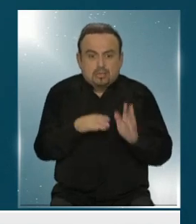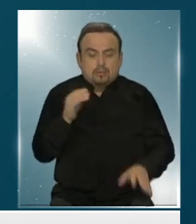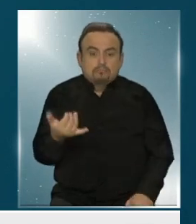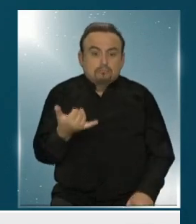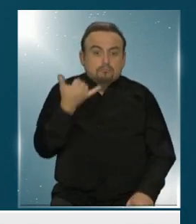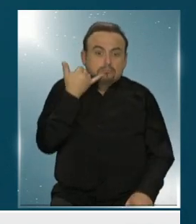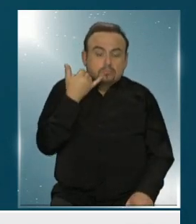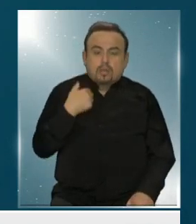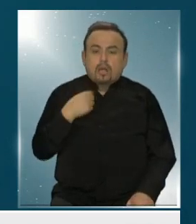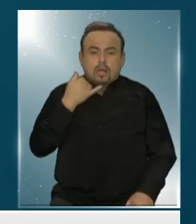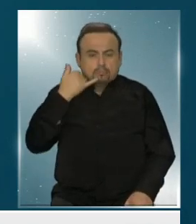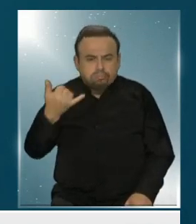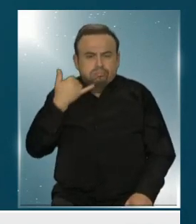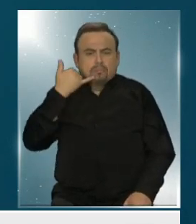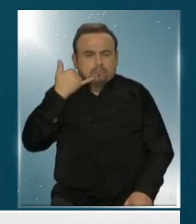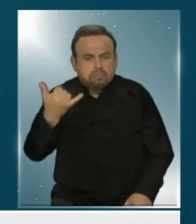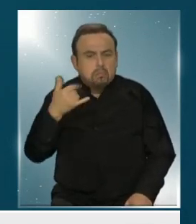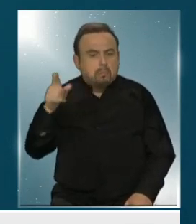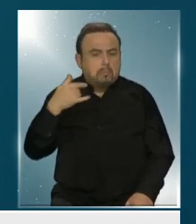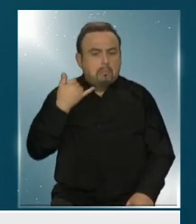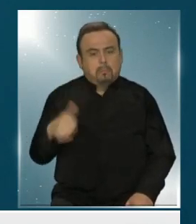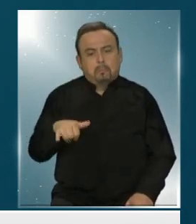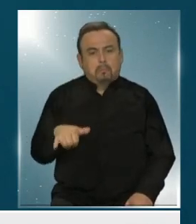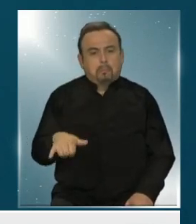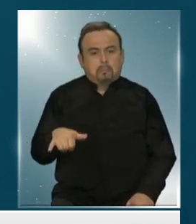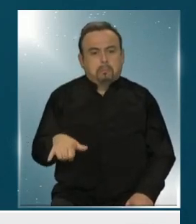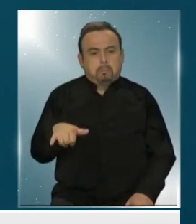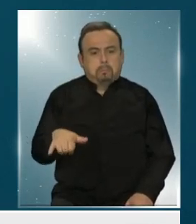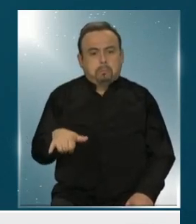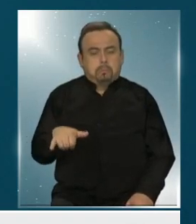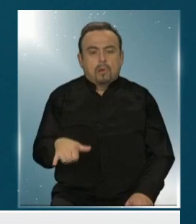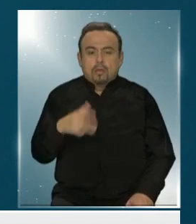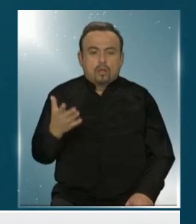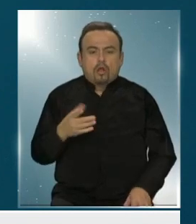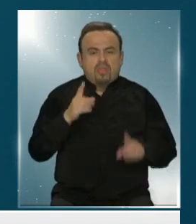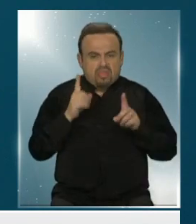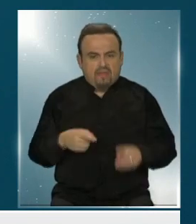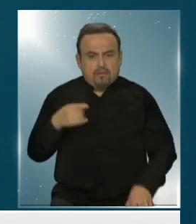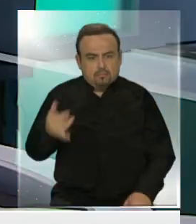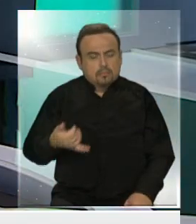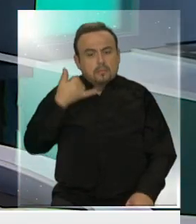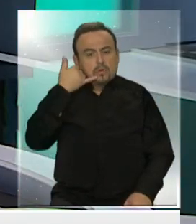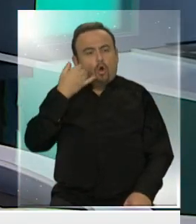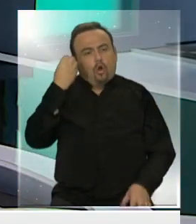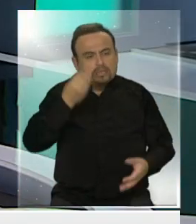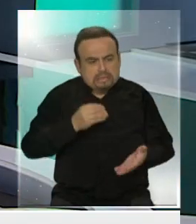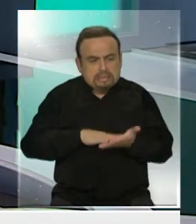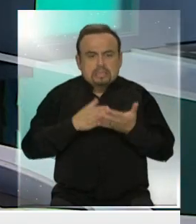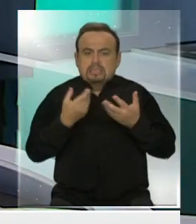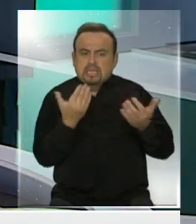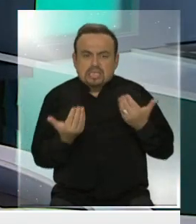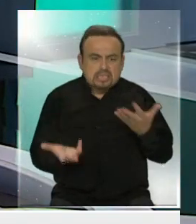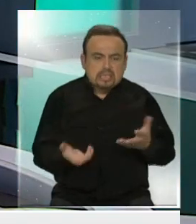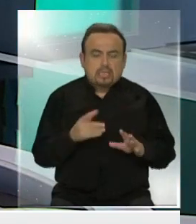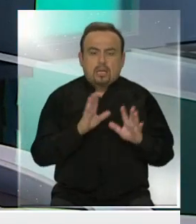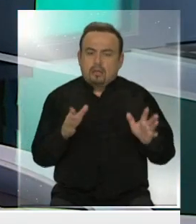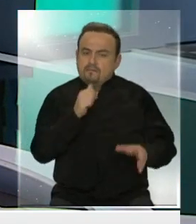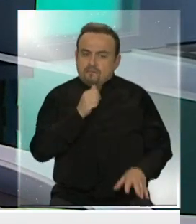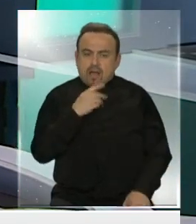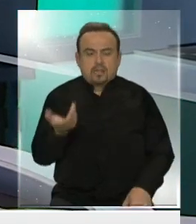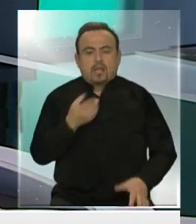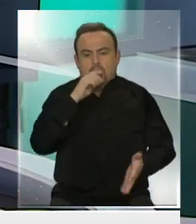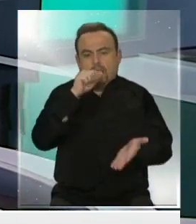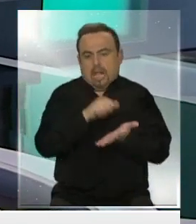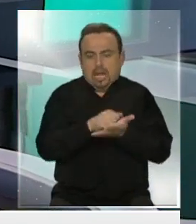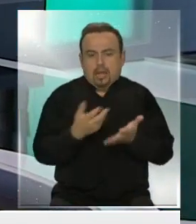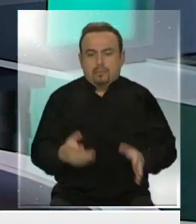electrónico informando oportunamente qué está ocurriendo con la prestación del servicio para una mejor toma de decisión por parte del consumidor así es y más gracias lucas por haber estado